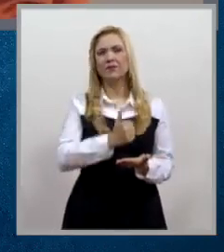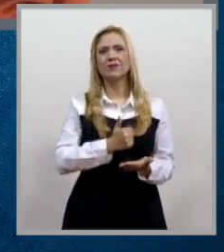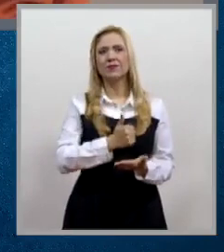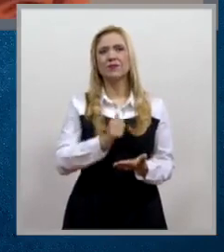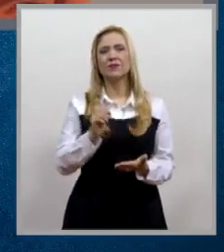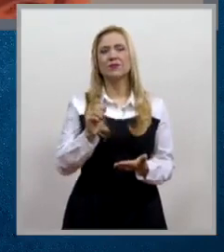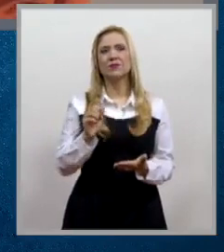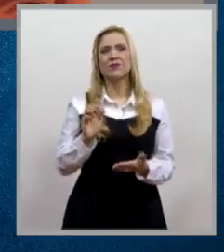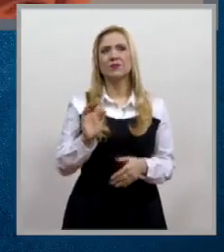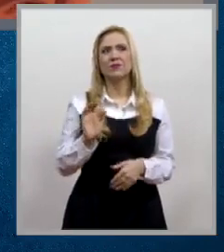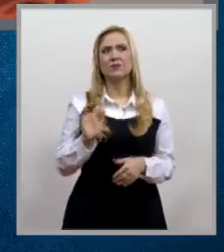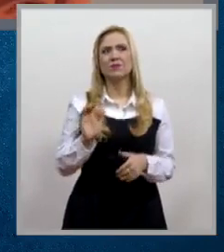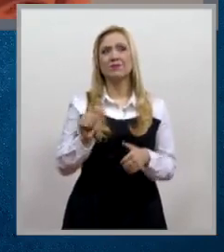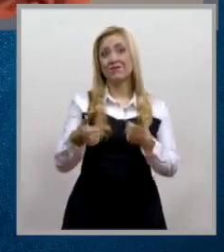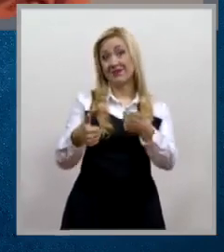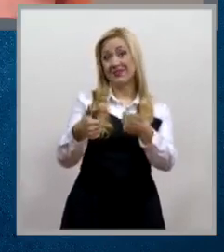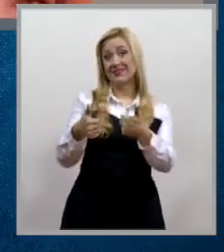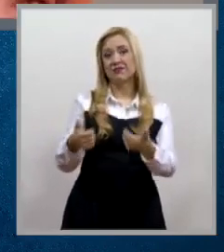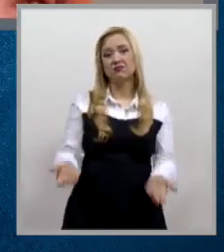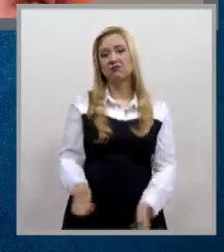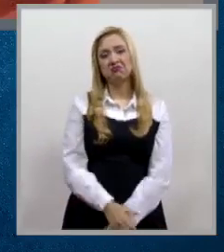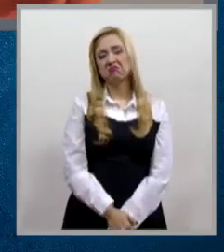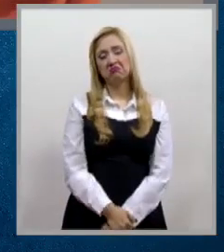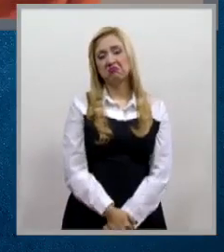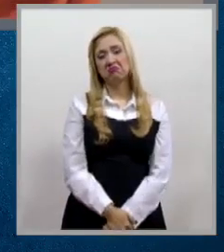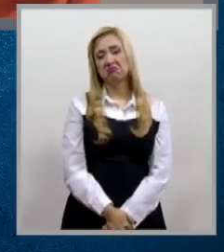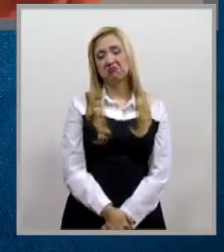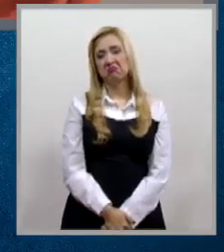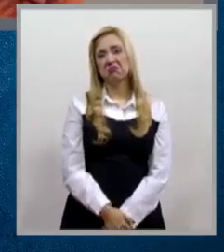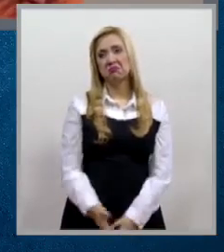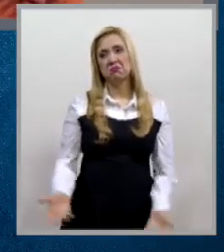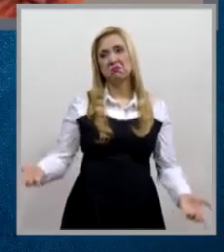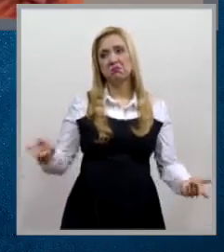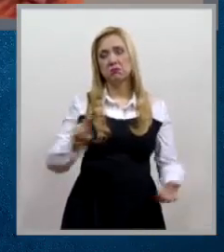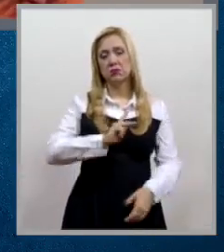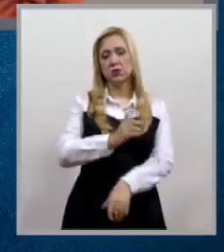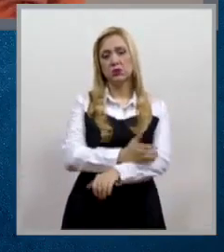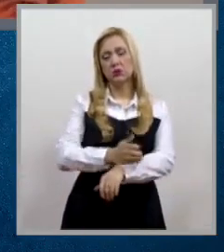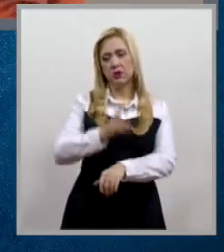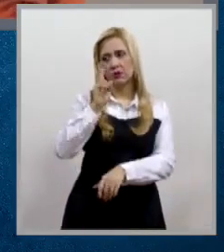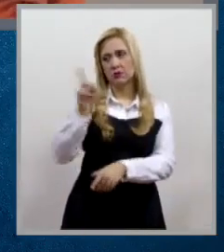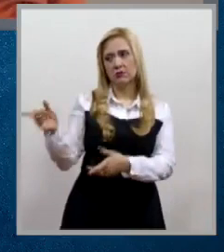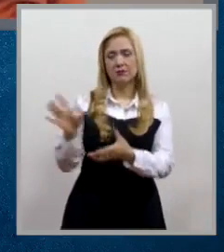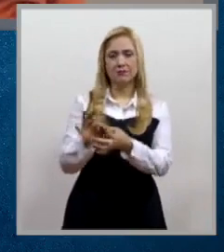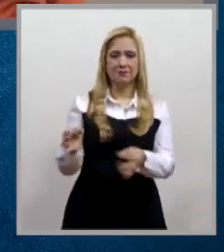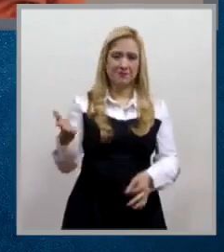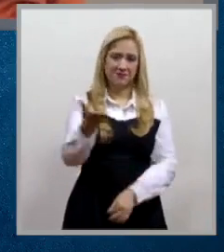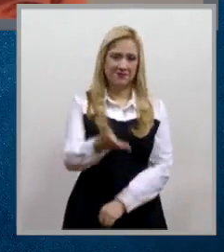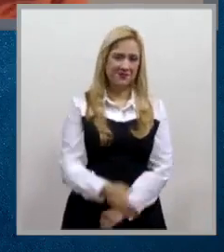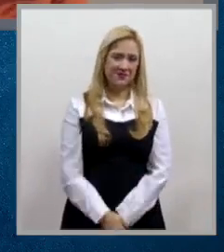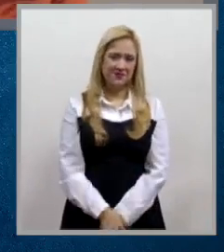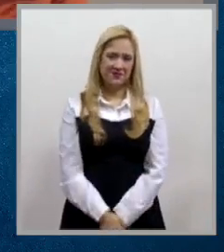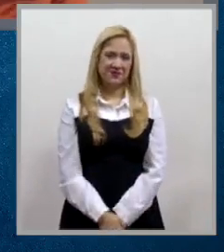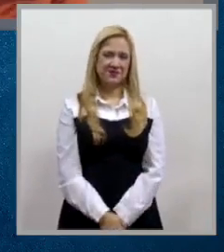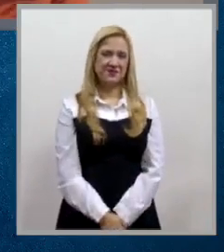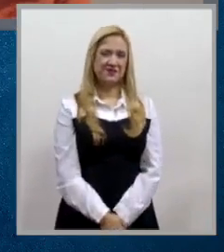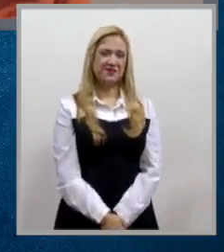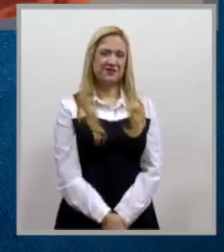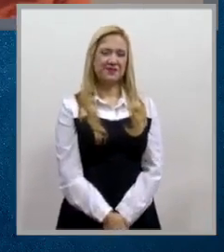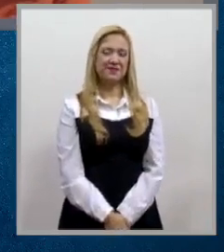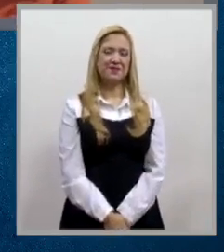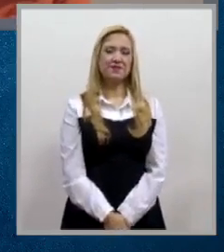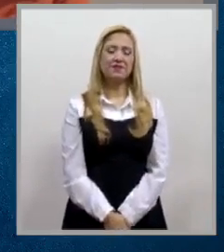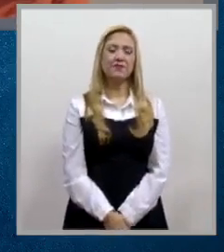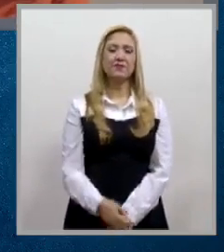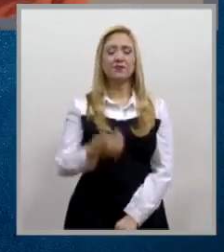casos exitosos en términos de reparaciones integrales, pero espero que mis compañeras sí puedan hacerlo. Gracias. Ana, no sé si te